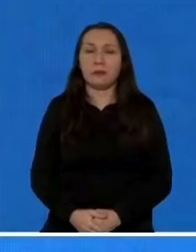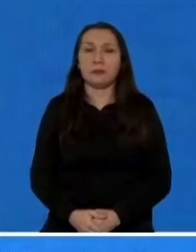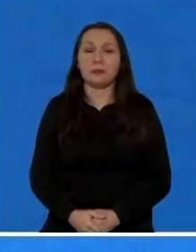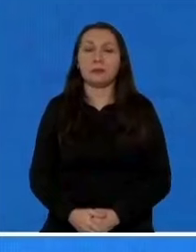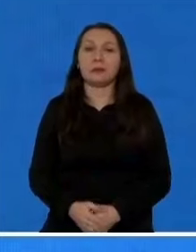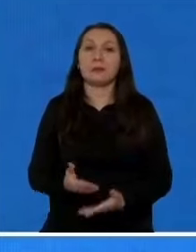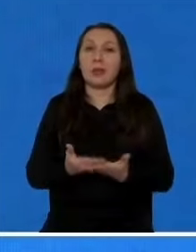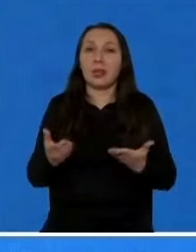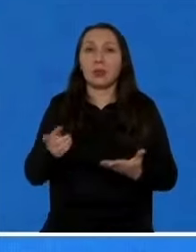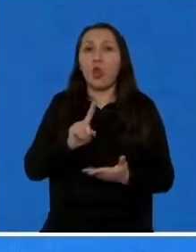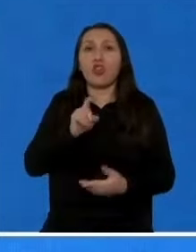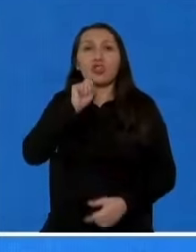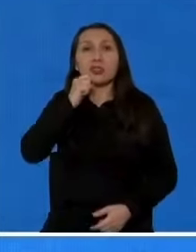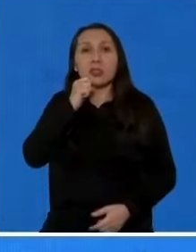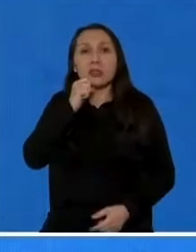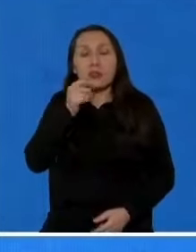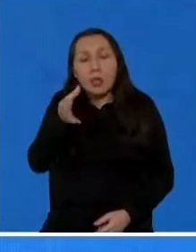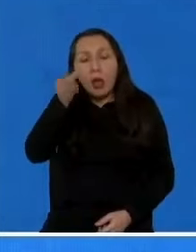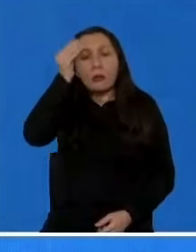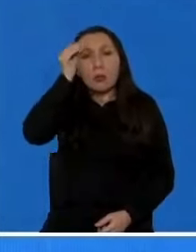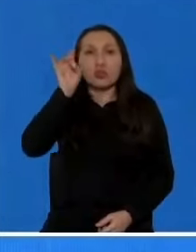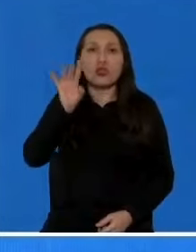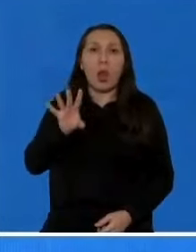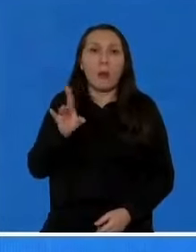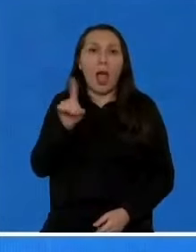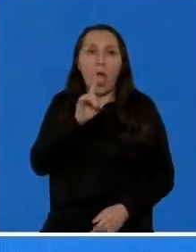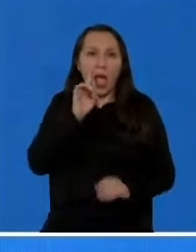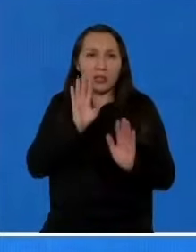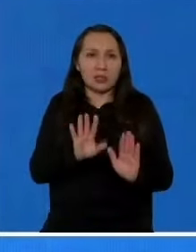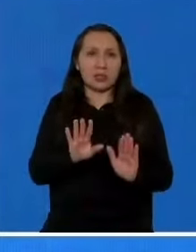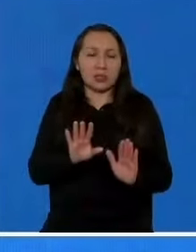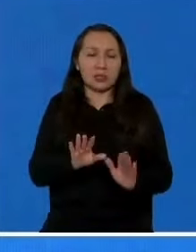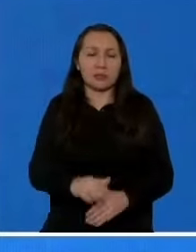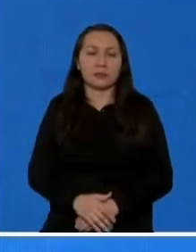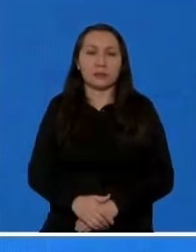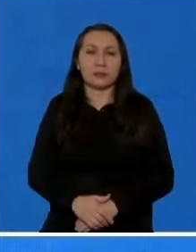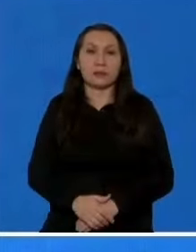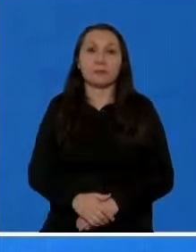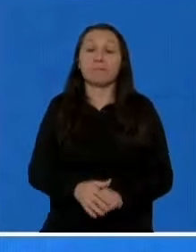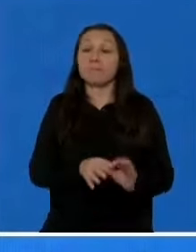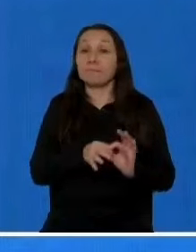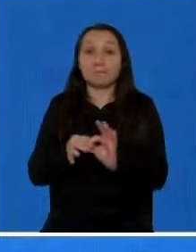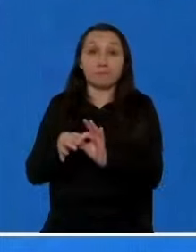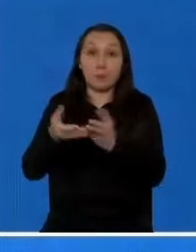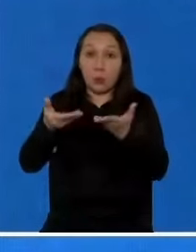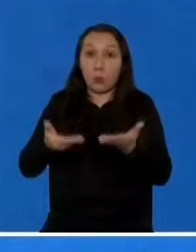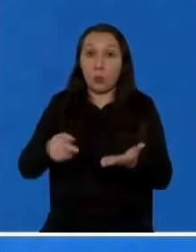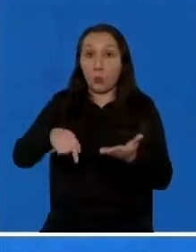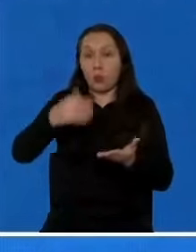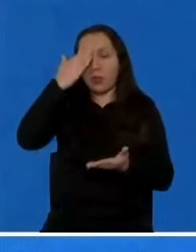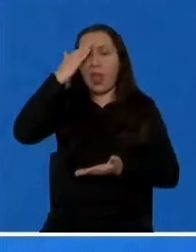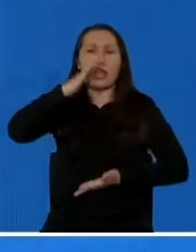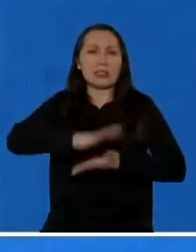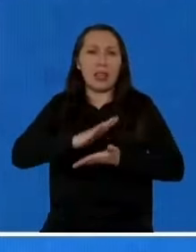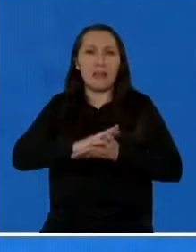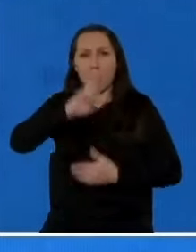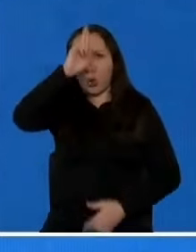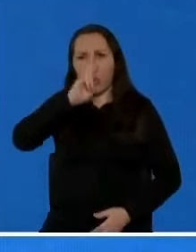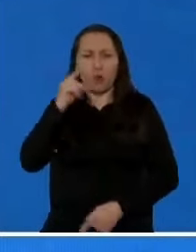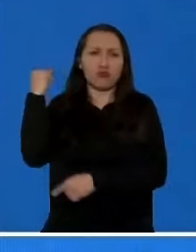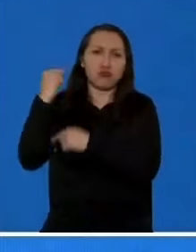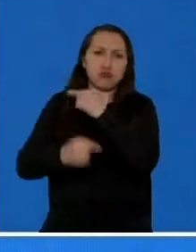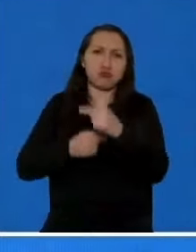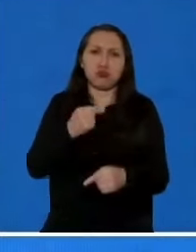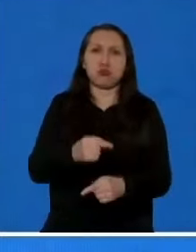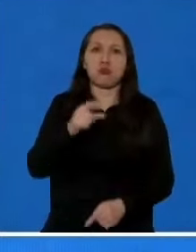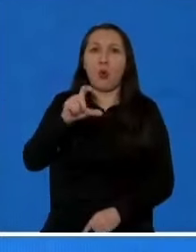Y por lo tanto no tiene que ser considerado necesariamente como tal. En definitiva, hoy día estamos celebrando el rol histórico de la